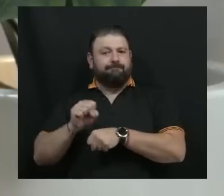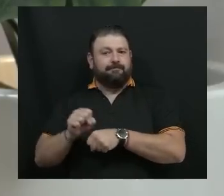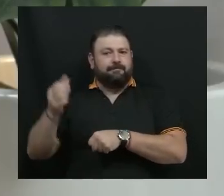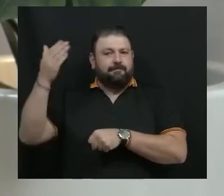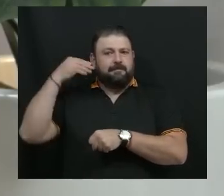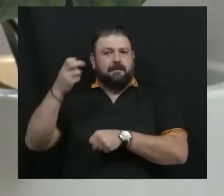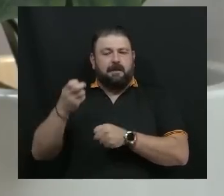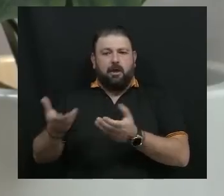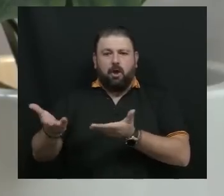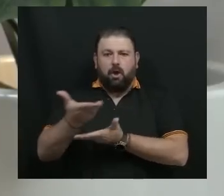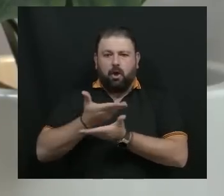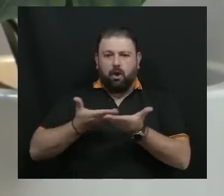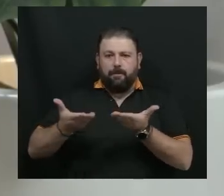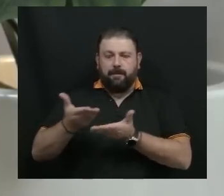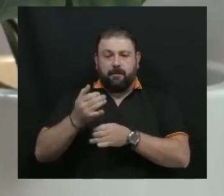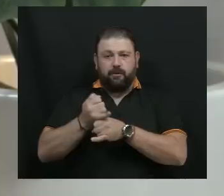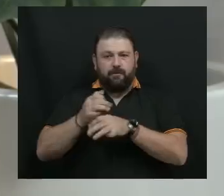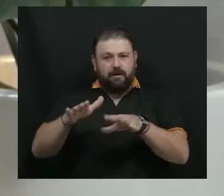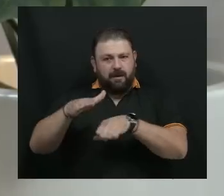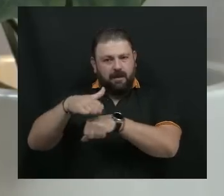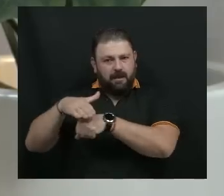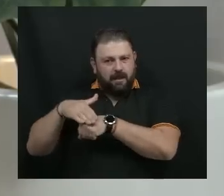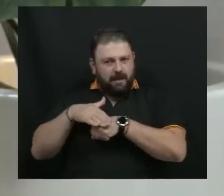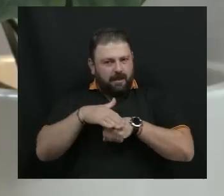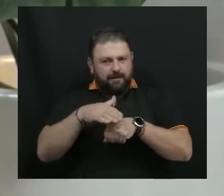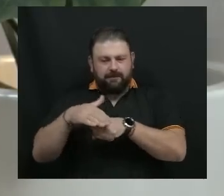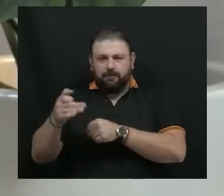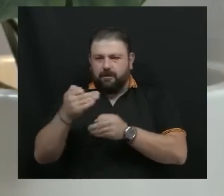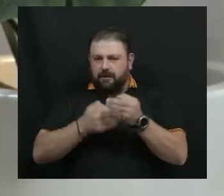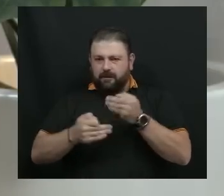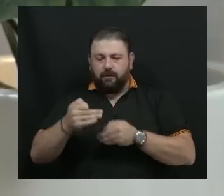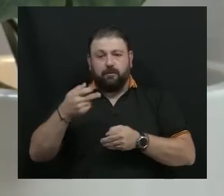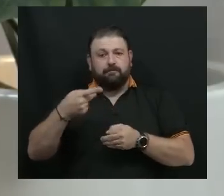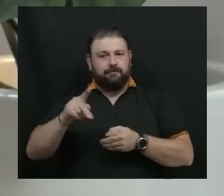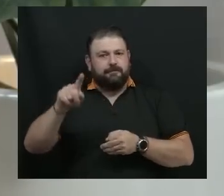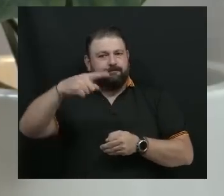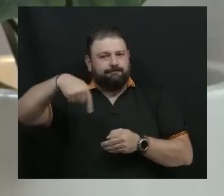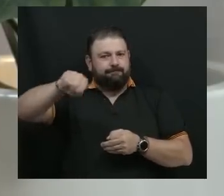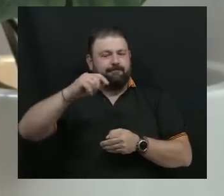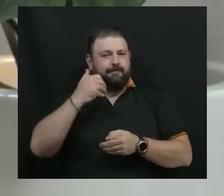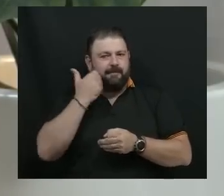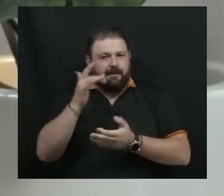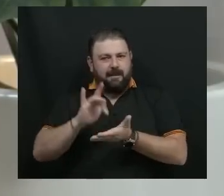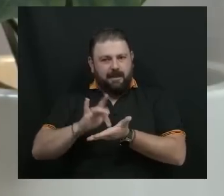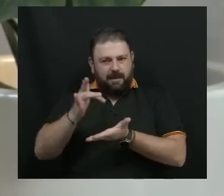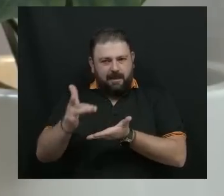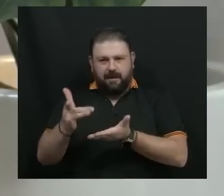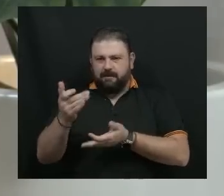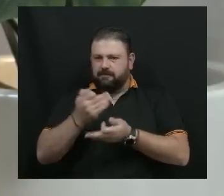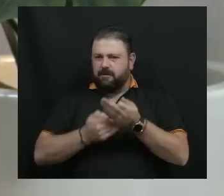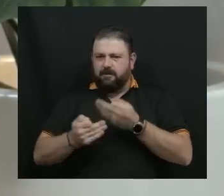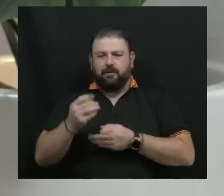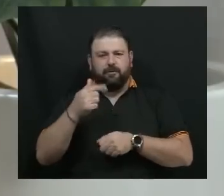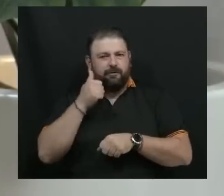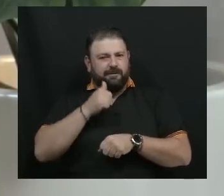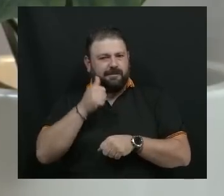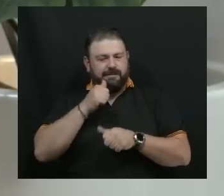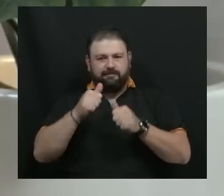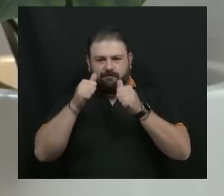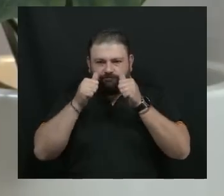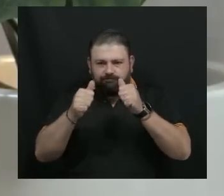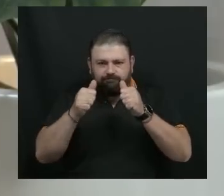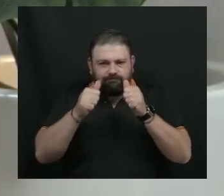nos compartió este importante aviso. Y queremos agradecerles, primero, por siempre estar aquí al pie del